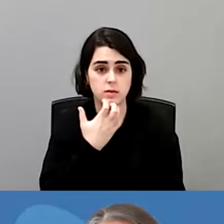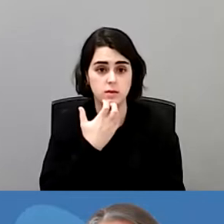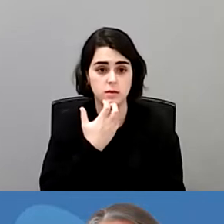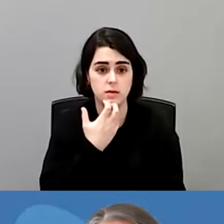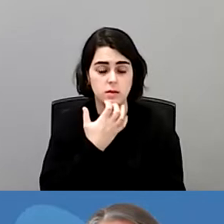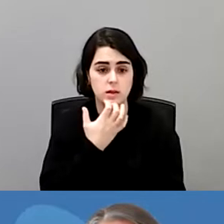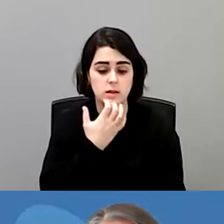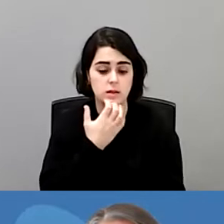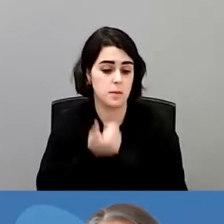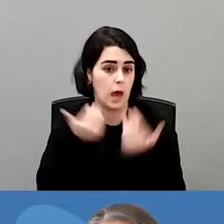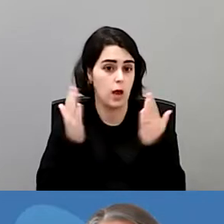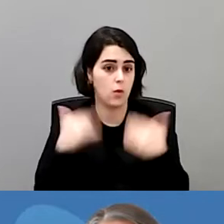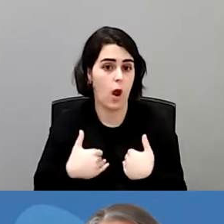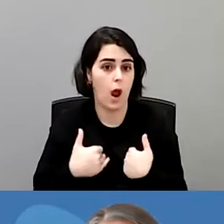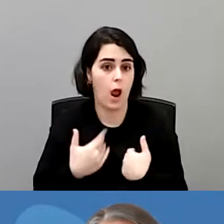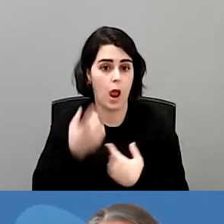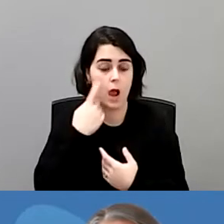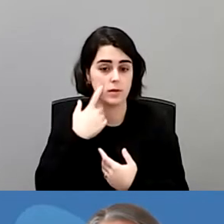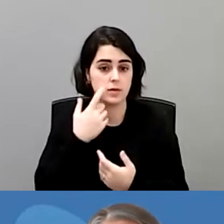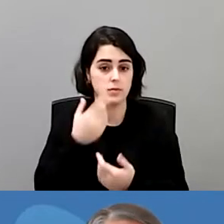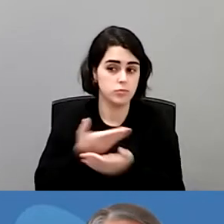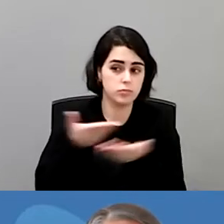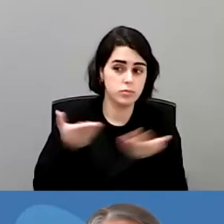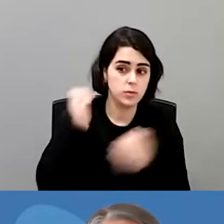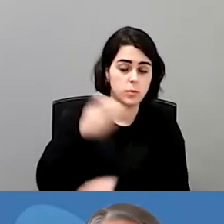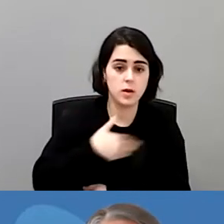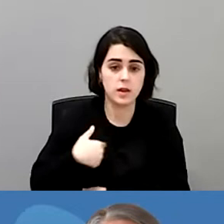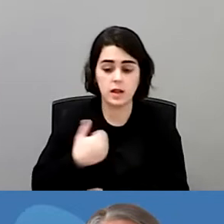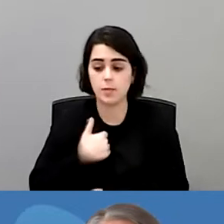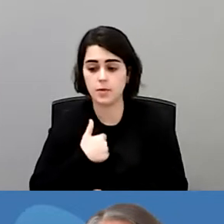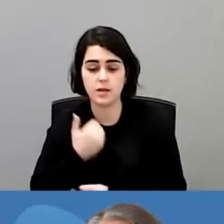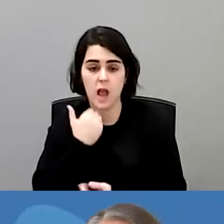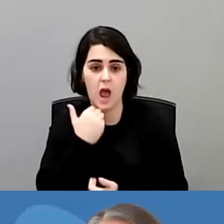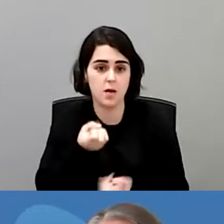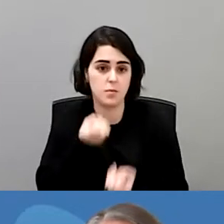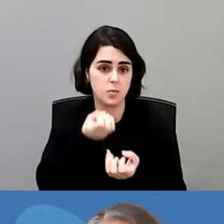si no hay nada más, si queréis, no sé, alguna de las ponentes queréis aprovechar para comentar algo.